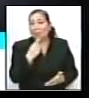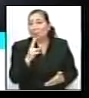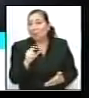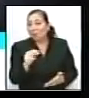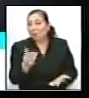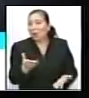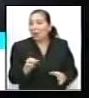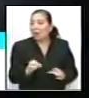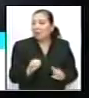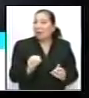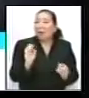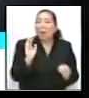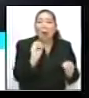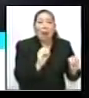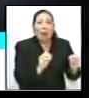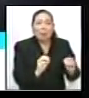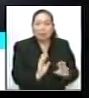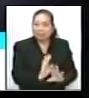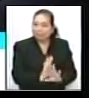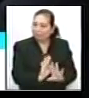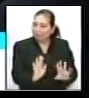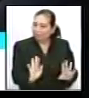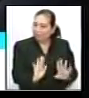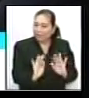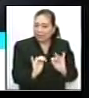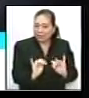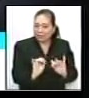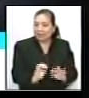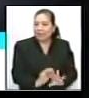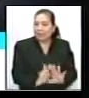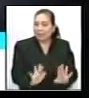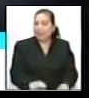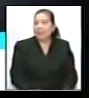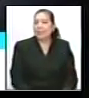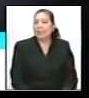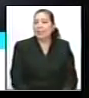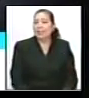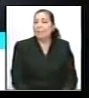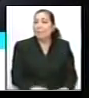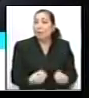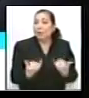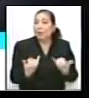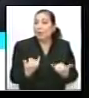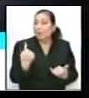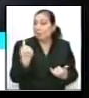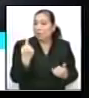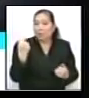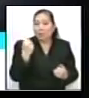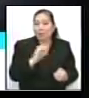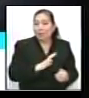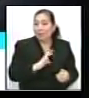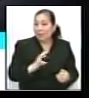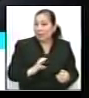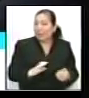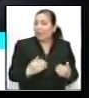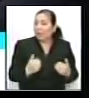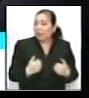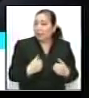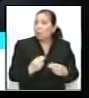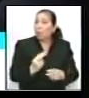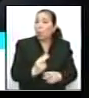se hace un blindaje, hay que dejarnos de especular, porque este es el primer poder del Estado y tenemos